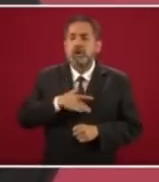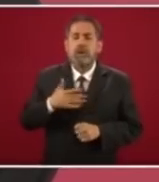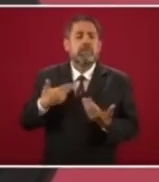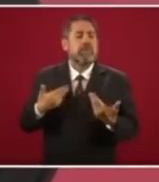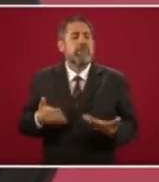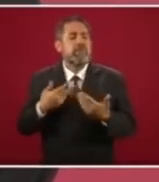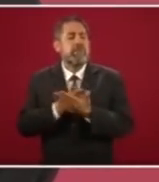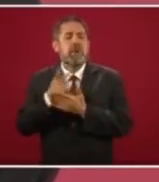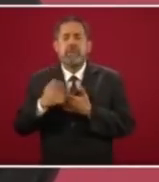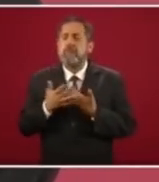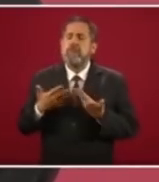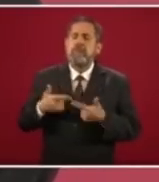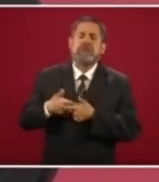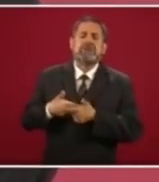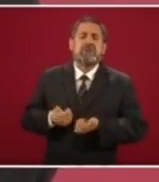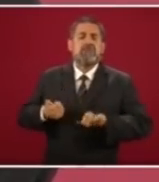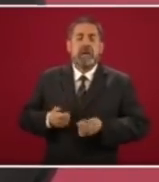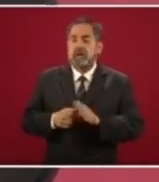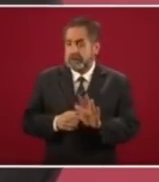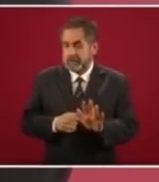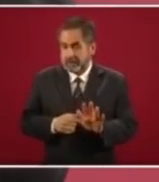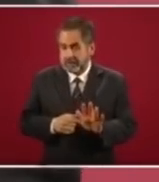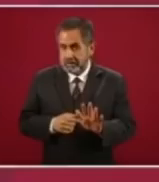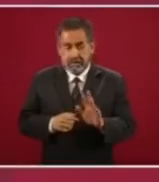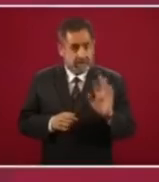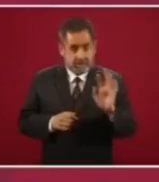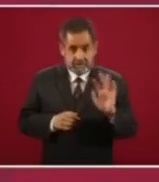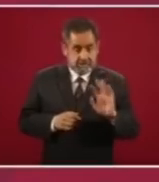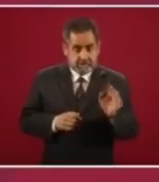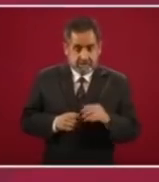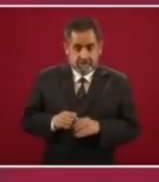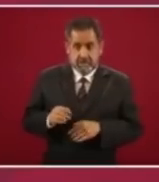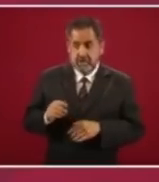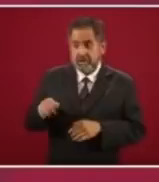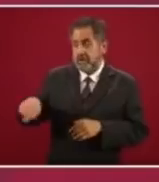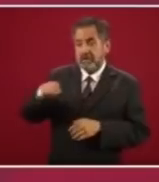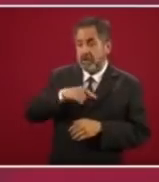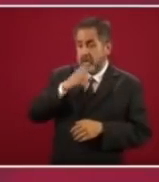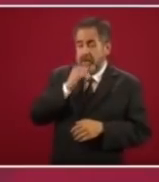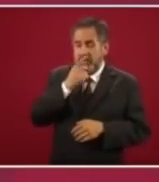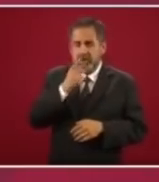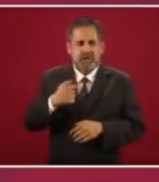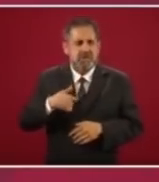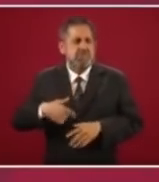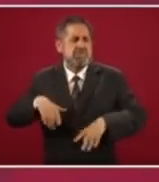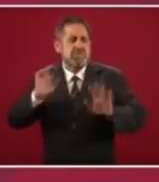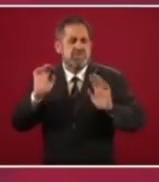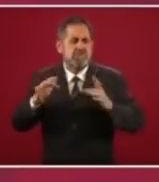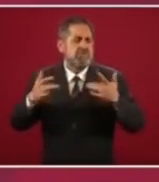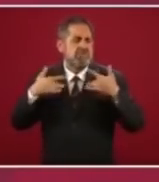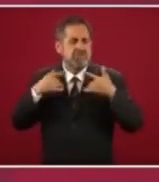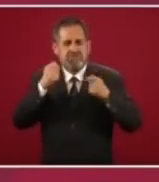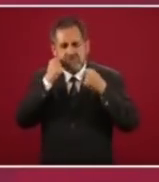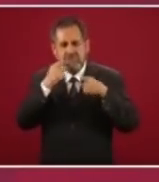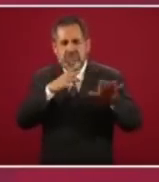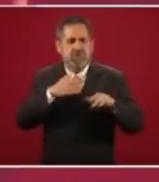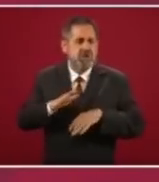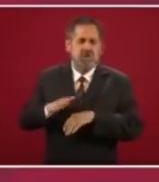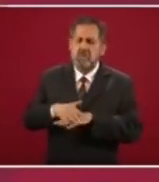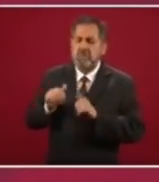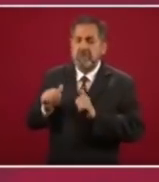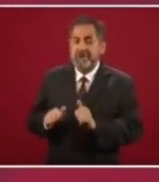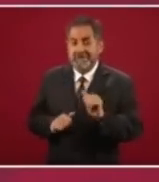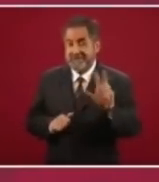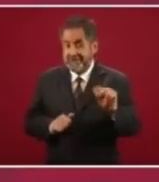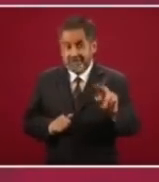ejecutar programas. Nadie puede decir a mí que me importa, yo estoy… No,